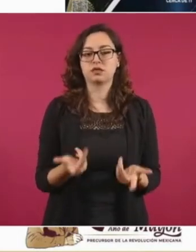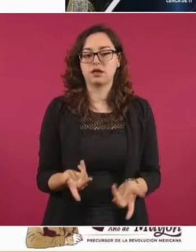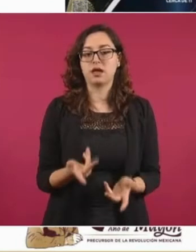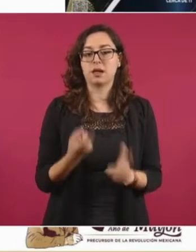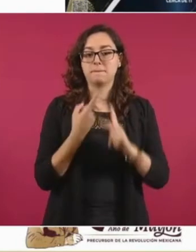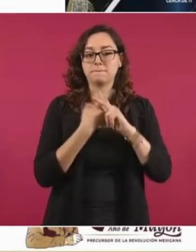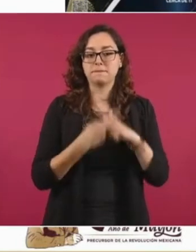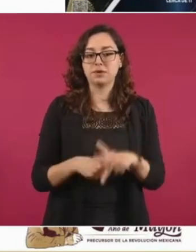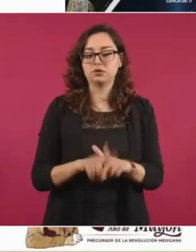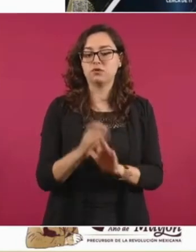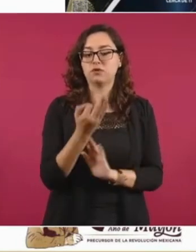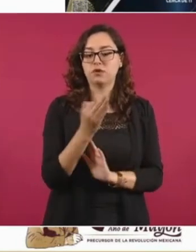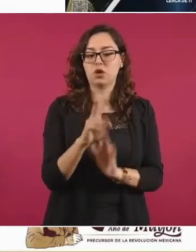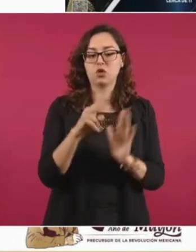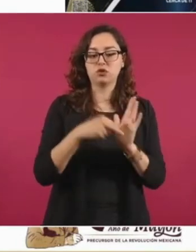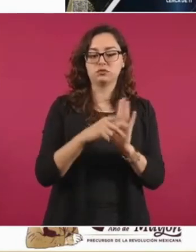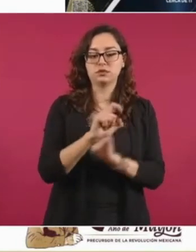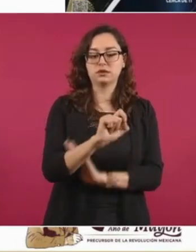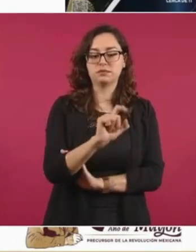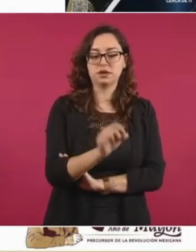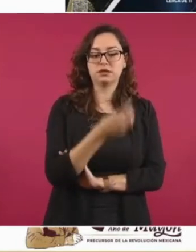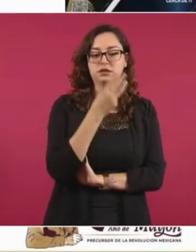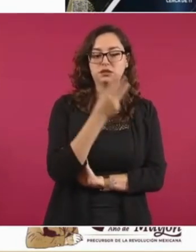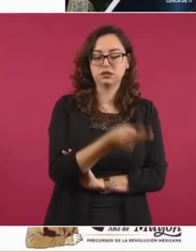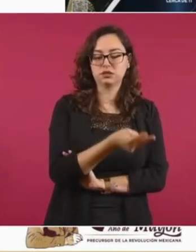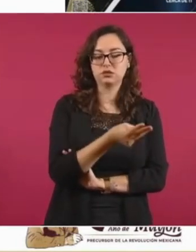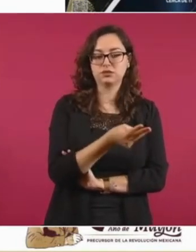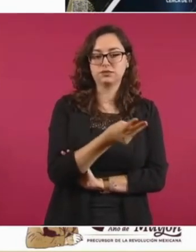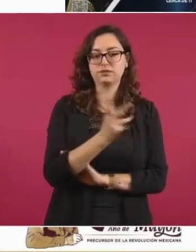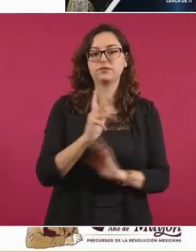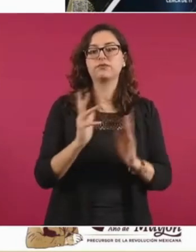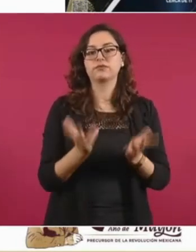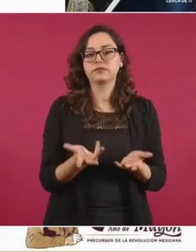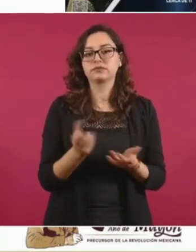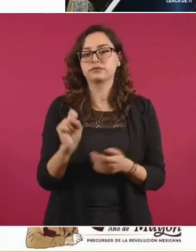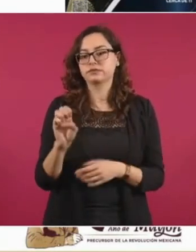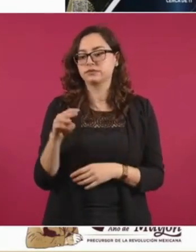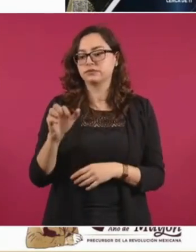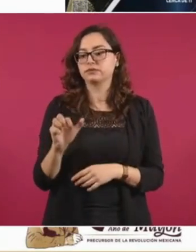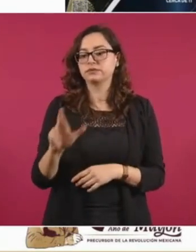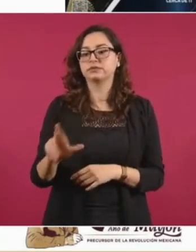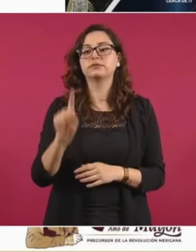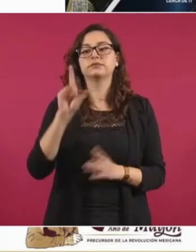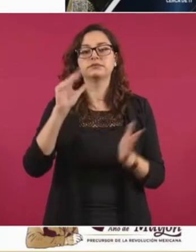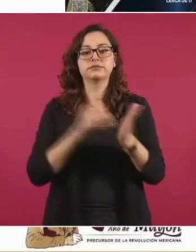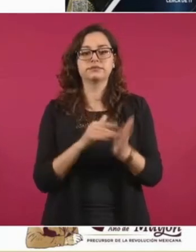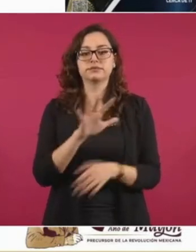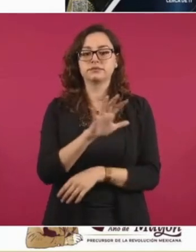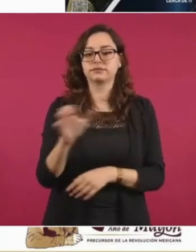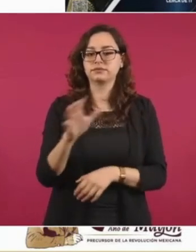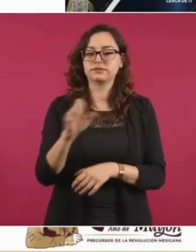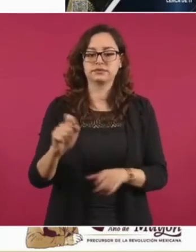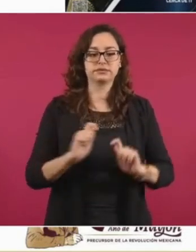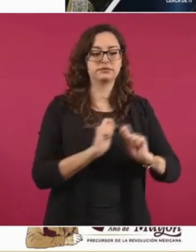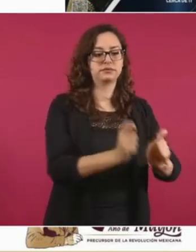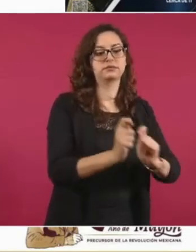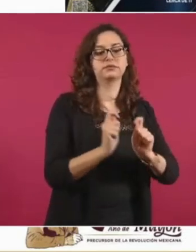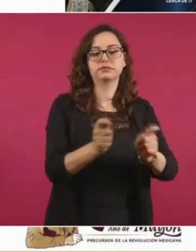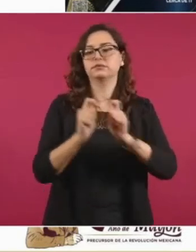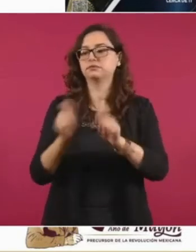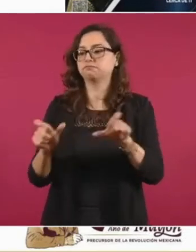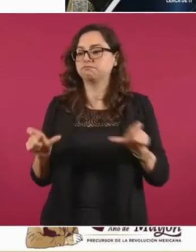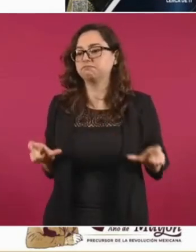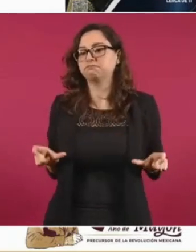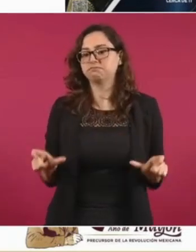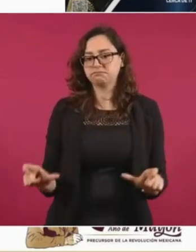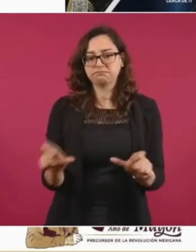febrero de 2022, se comisionaron a 1.500 elementos de la Secretaría de Marina para fortalecer la seguridad y